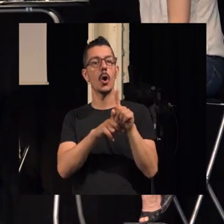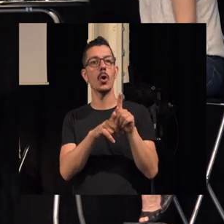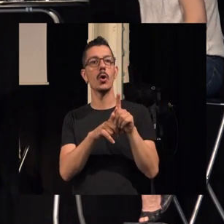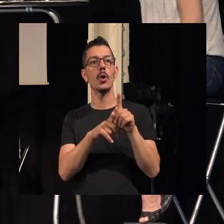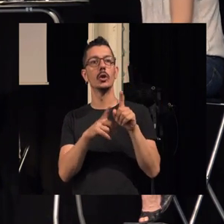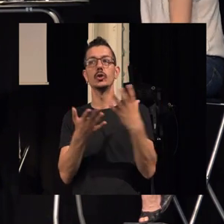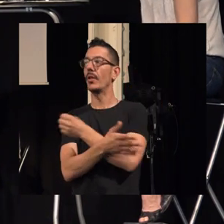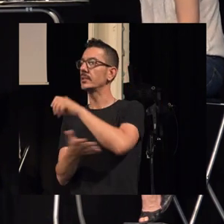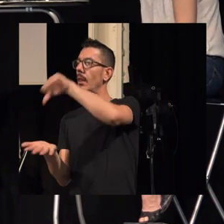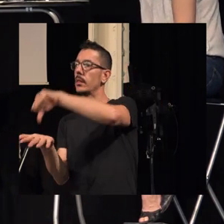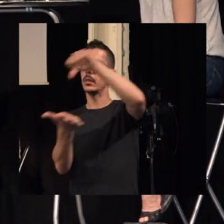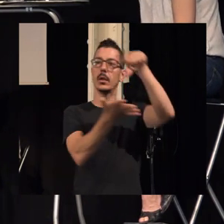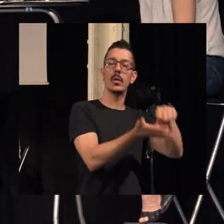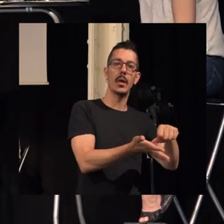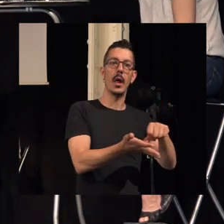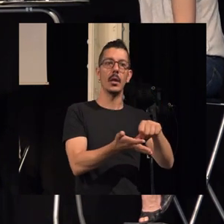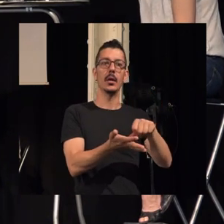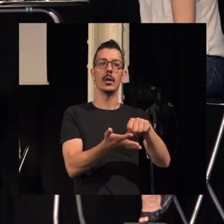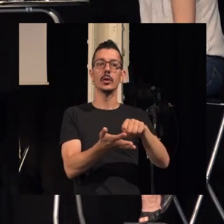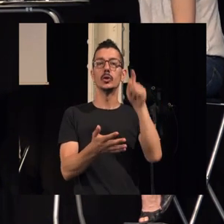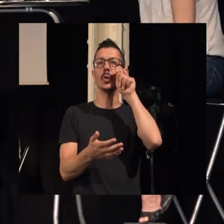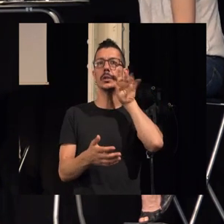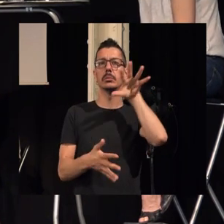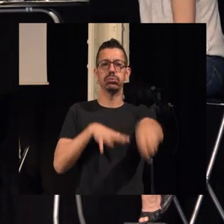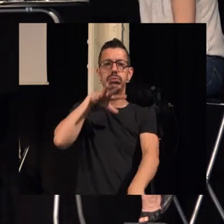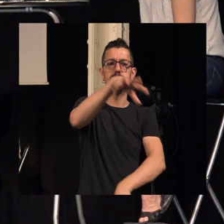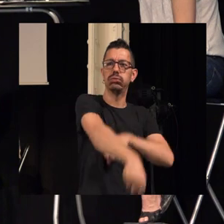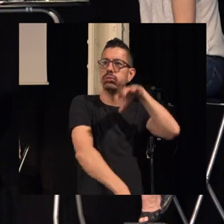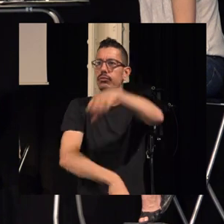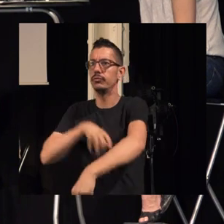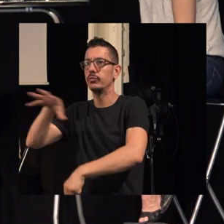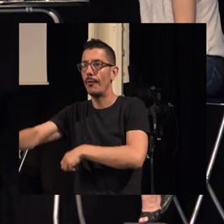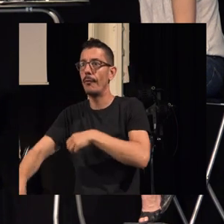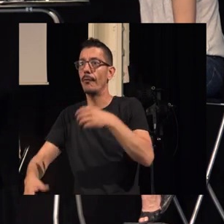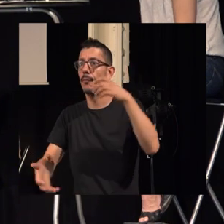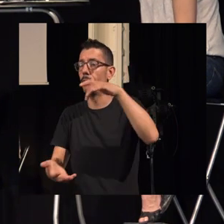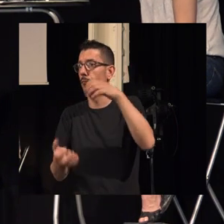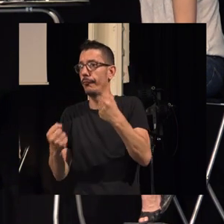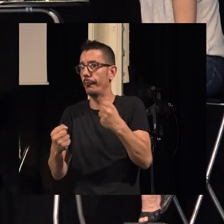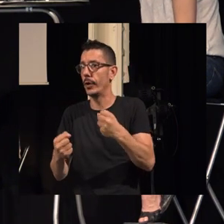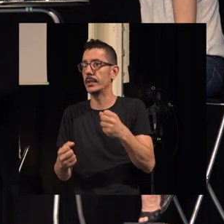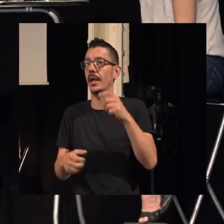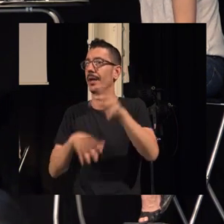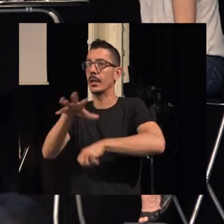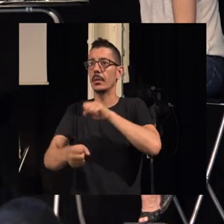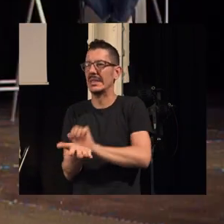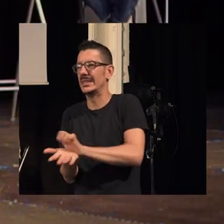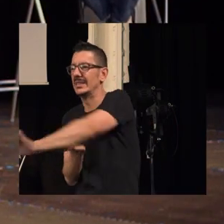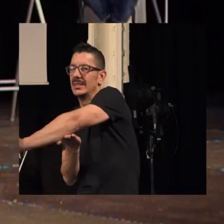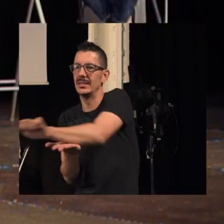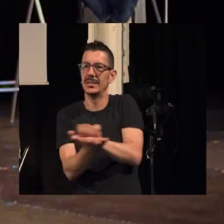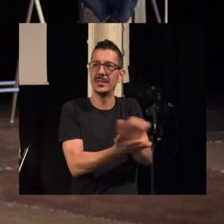están sufriendo un proceso de turistificación masiva, gentrificación destructiva,